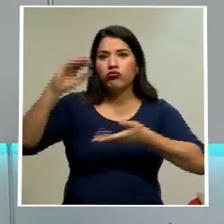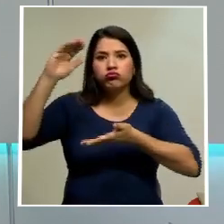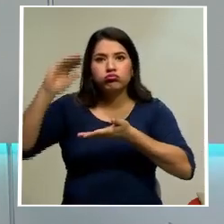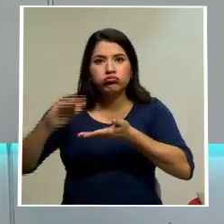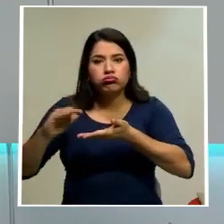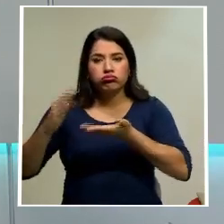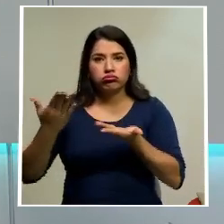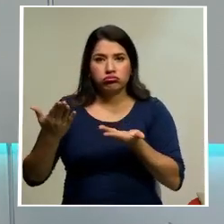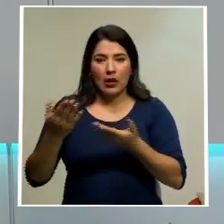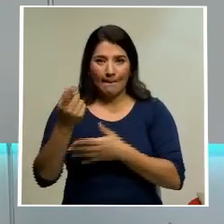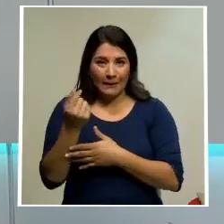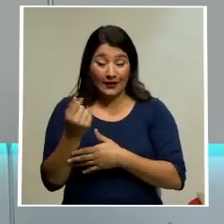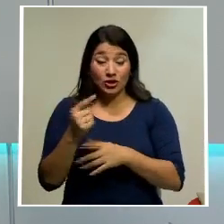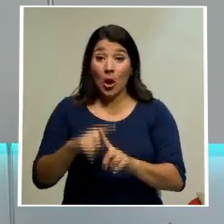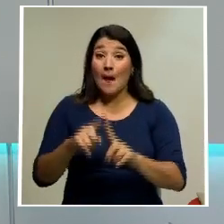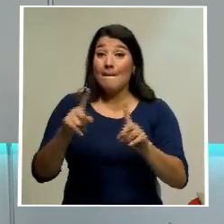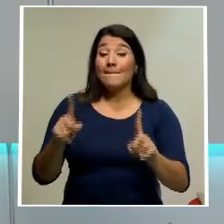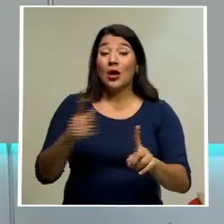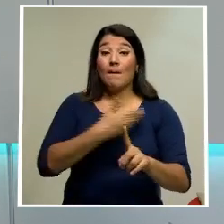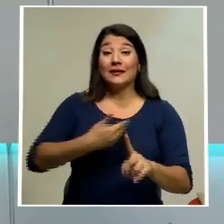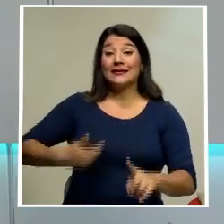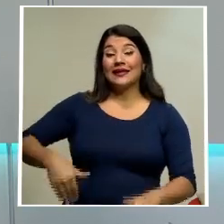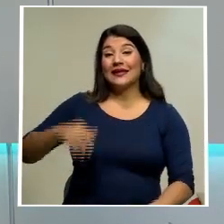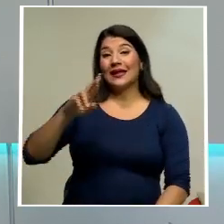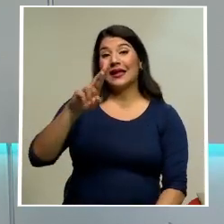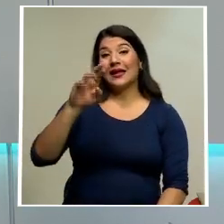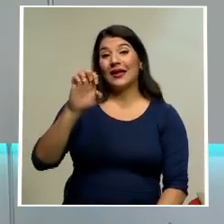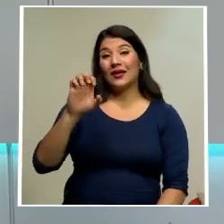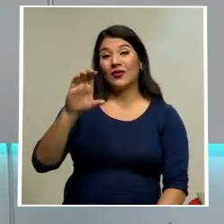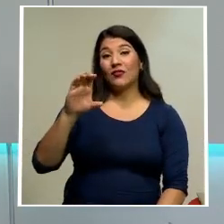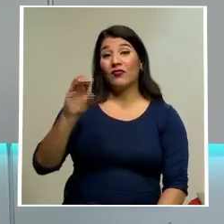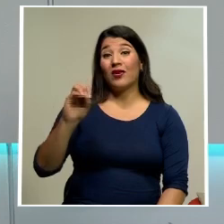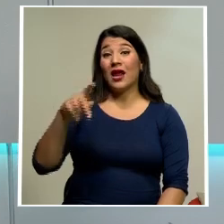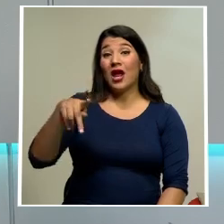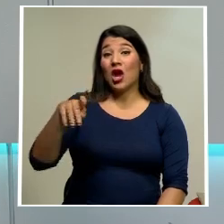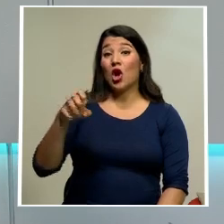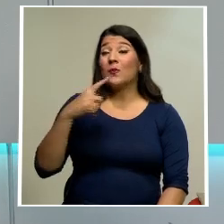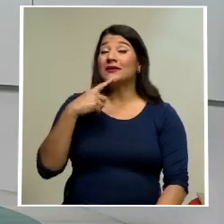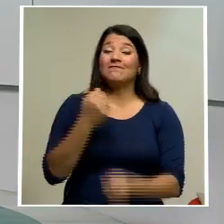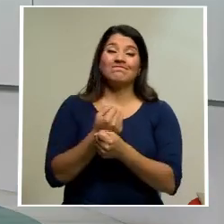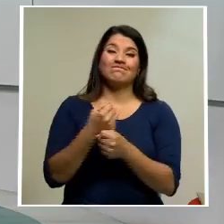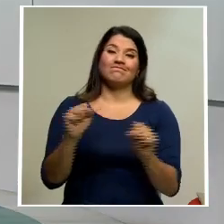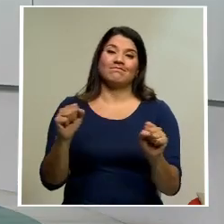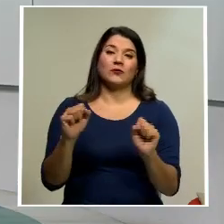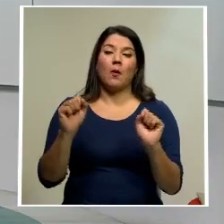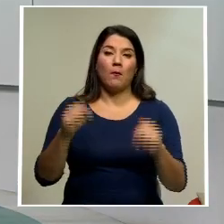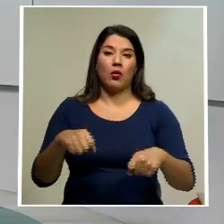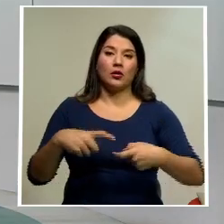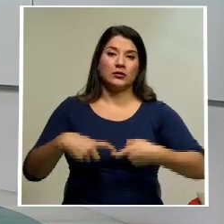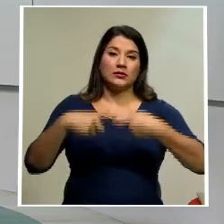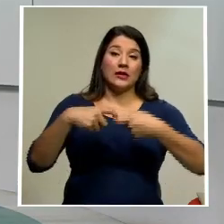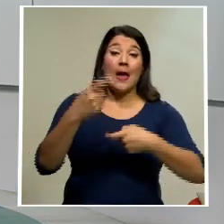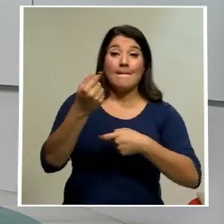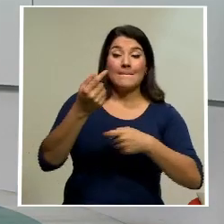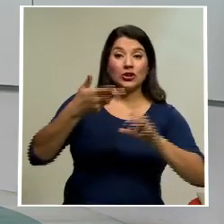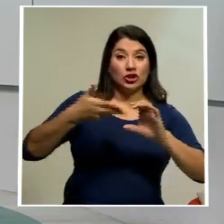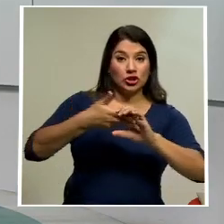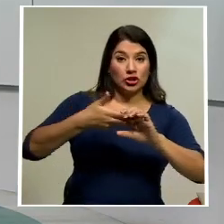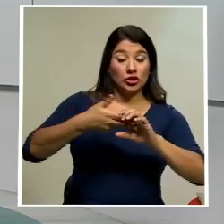nota, don Alejandro, el presidente de Recope, nos decía que pues es imposible congelar los precios del combustible por un